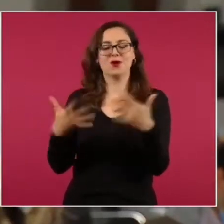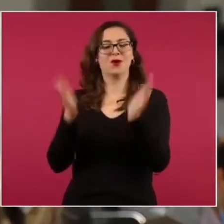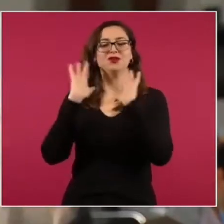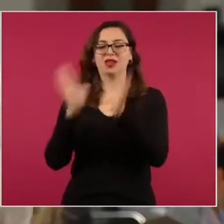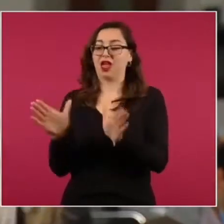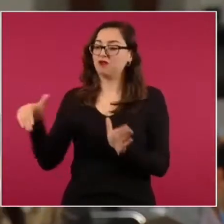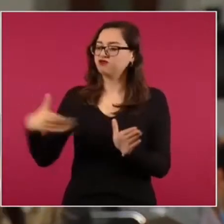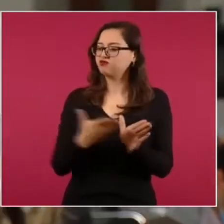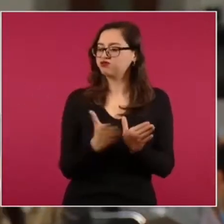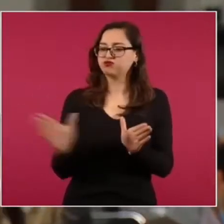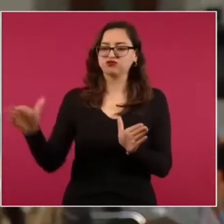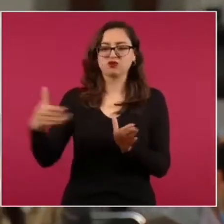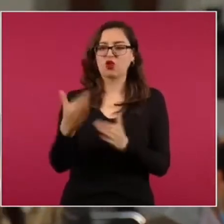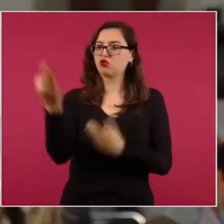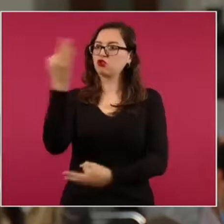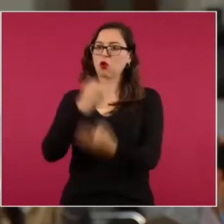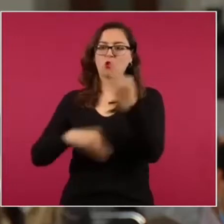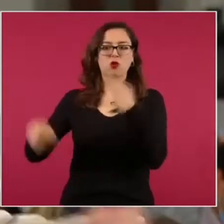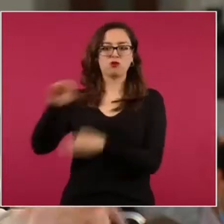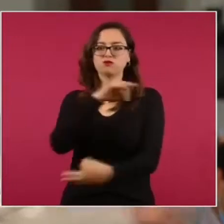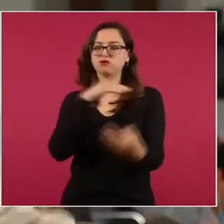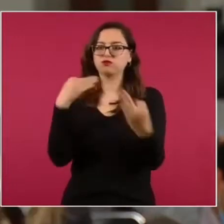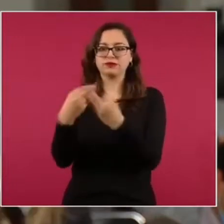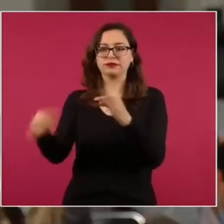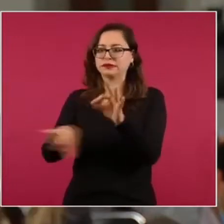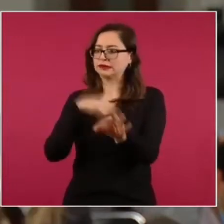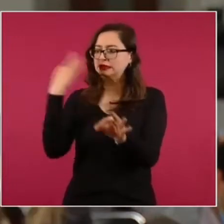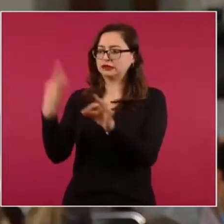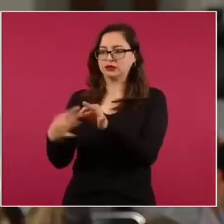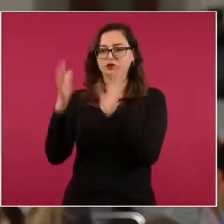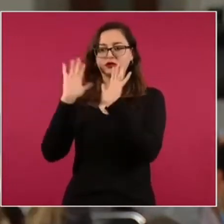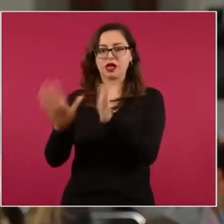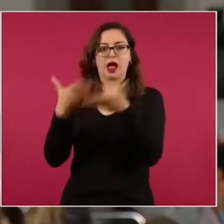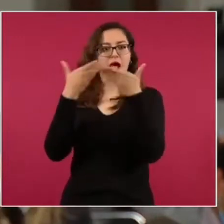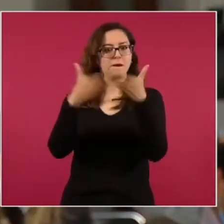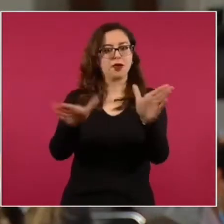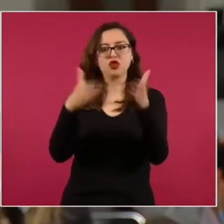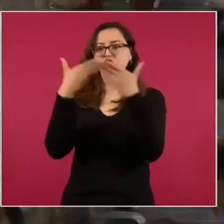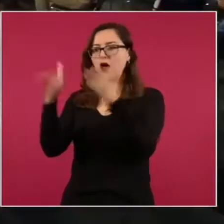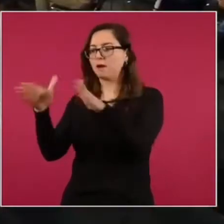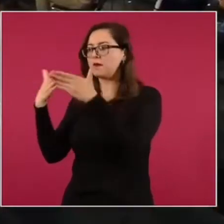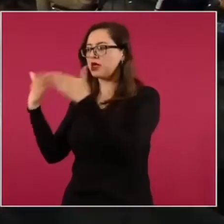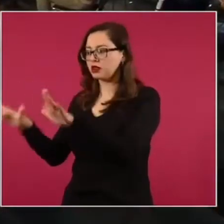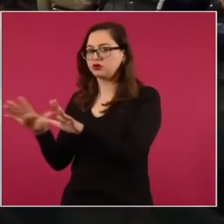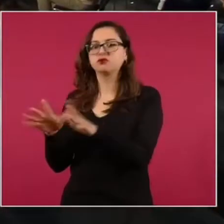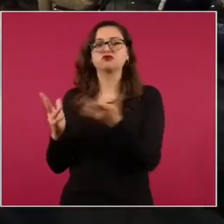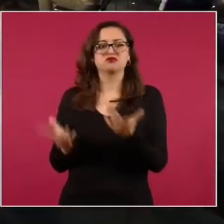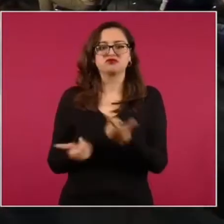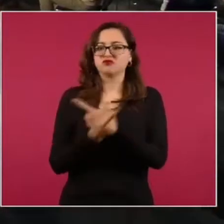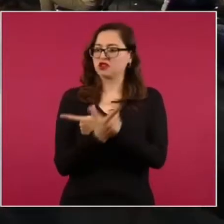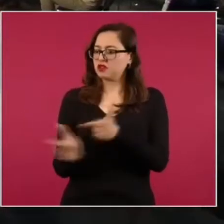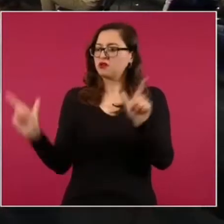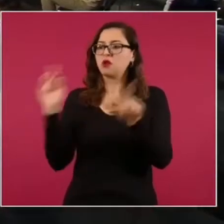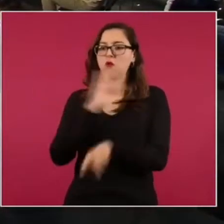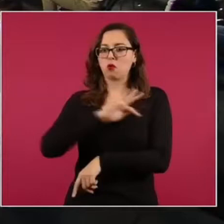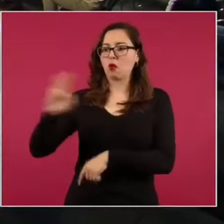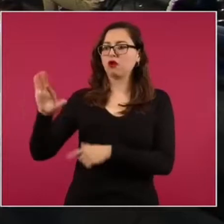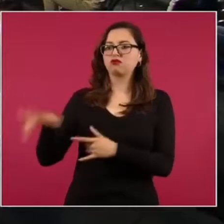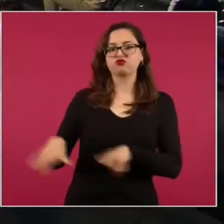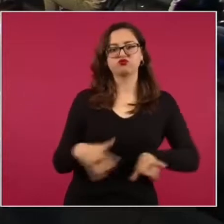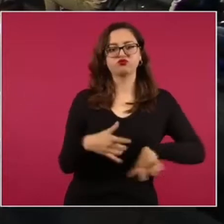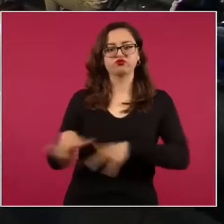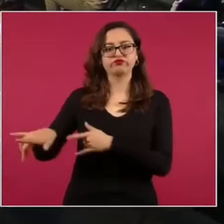esa vía. Y por la otra mano también el tramo que correspondía pues al área de Vica pues ya está liberado para el libre tránsito de